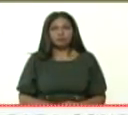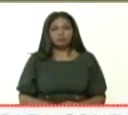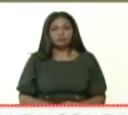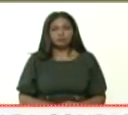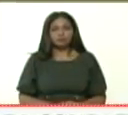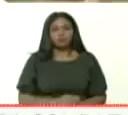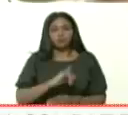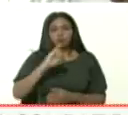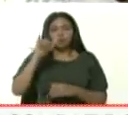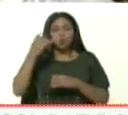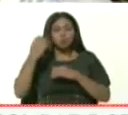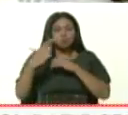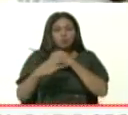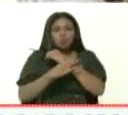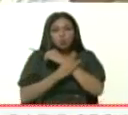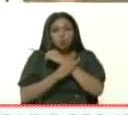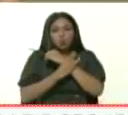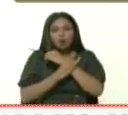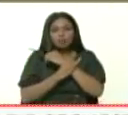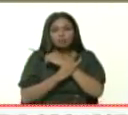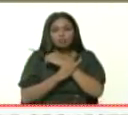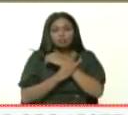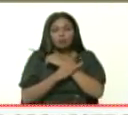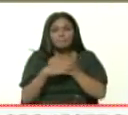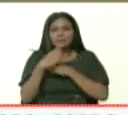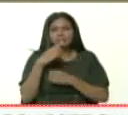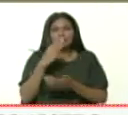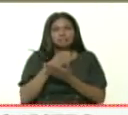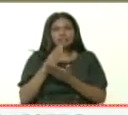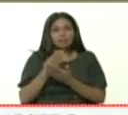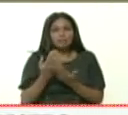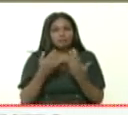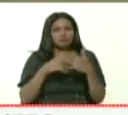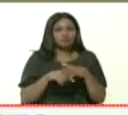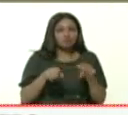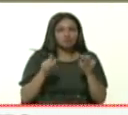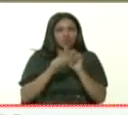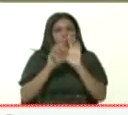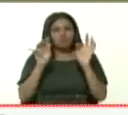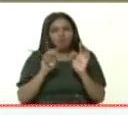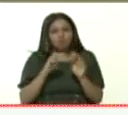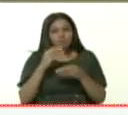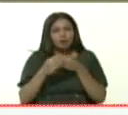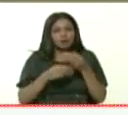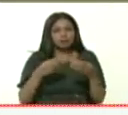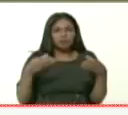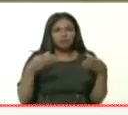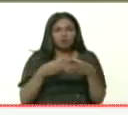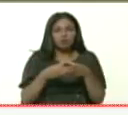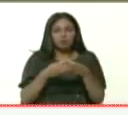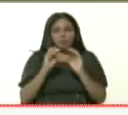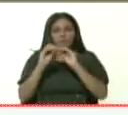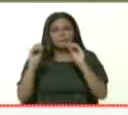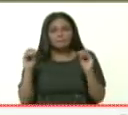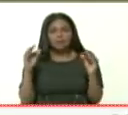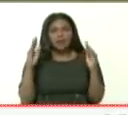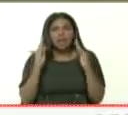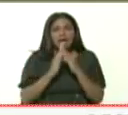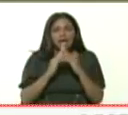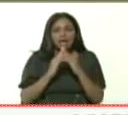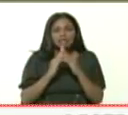Juan Guaidó me dice, Cusí está involucrado en haber hecho una reunión en la llamada Casa de